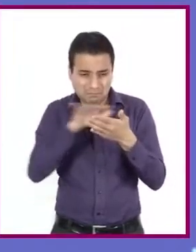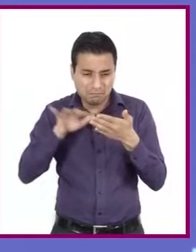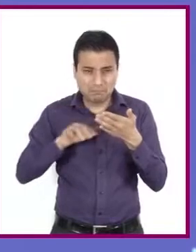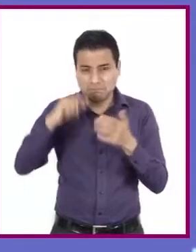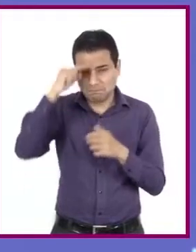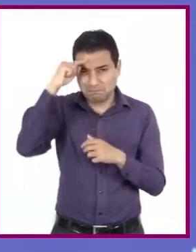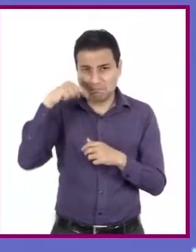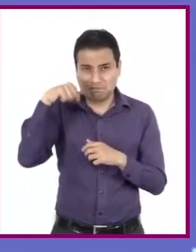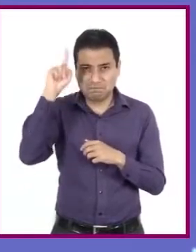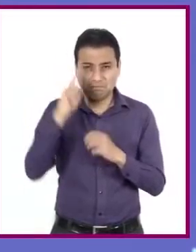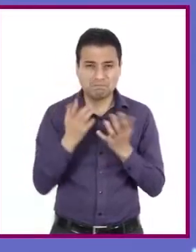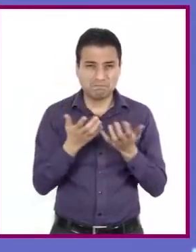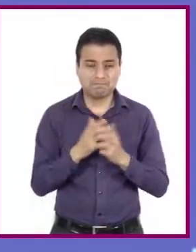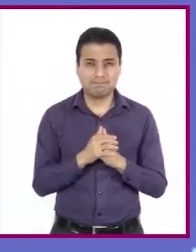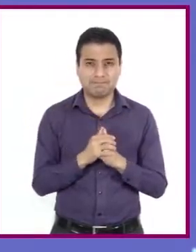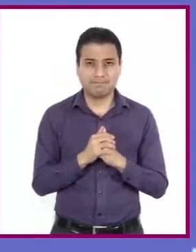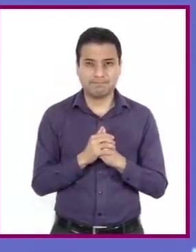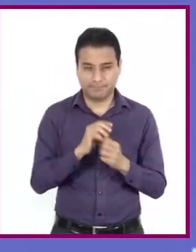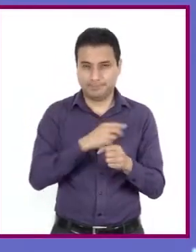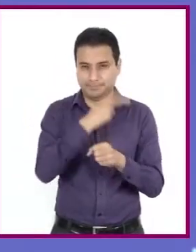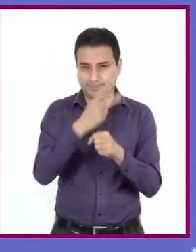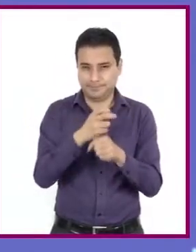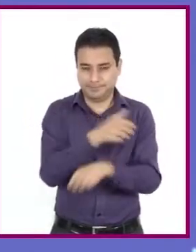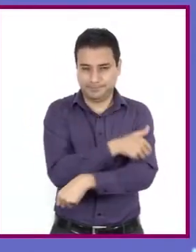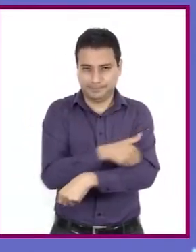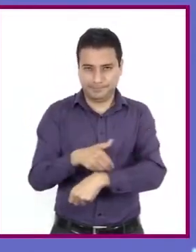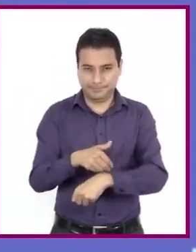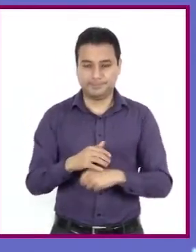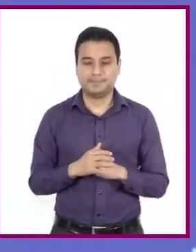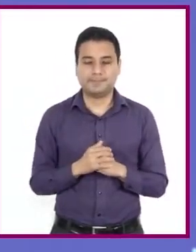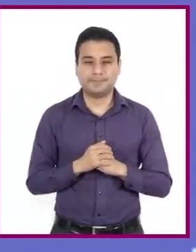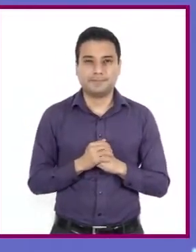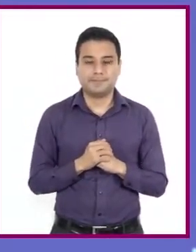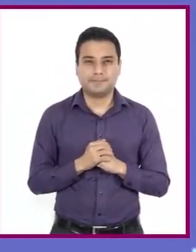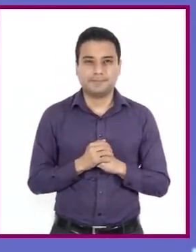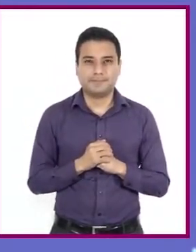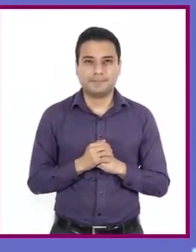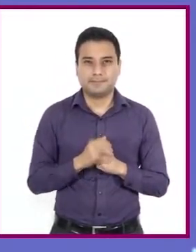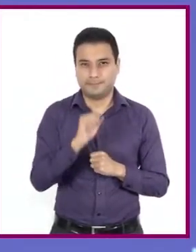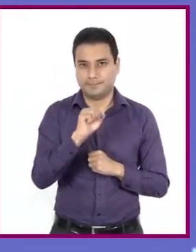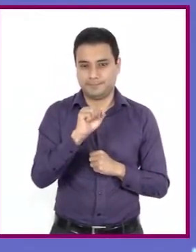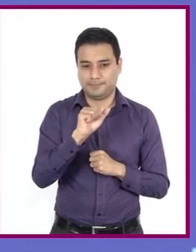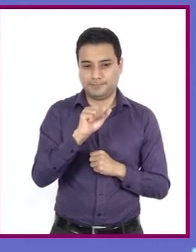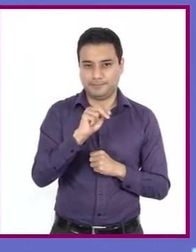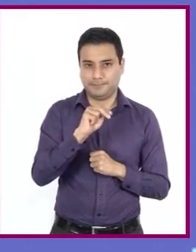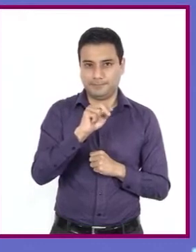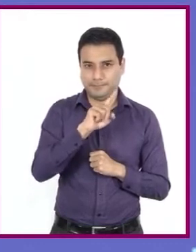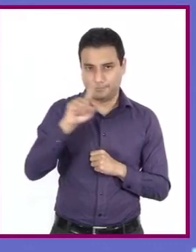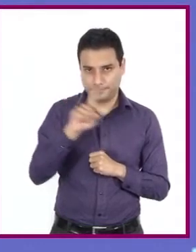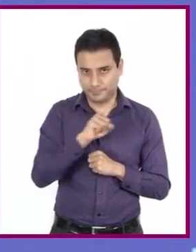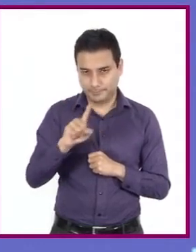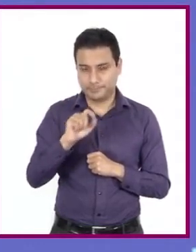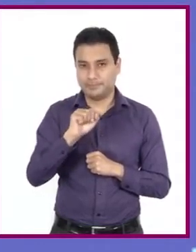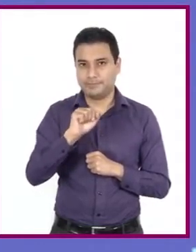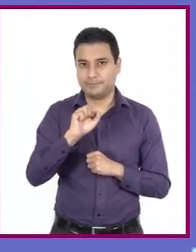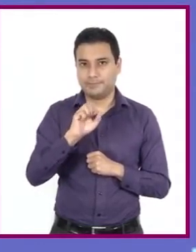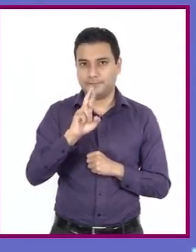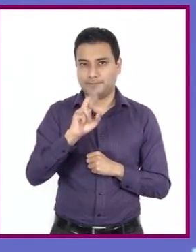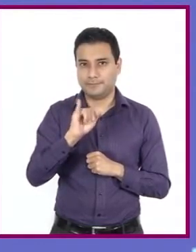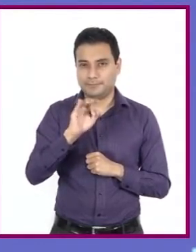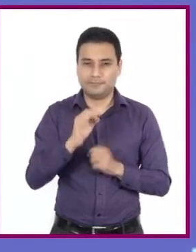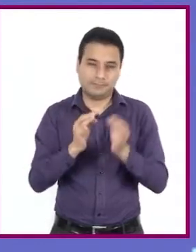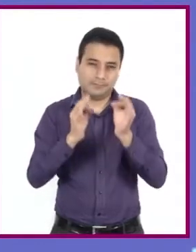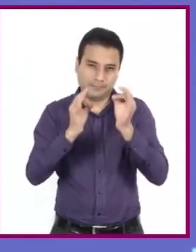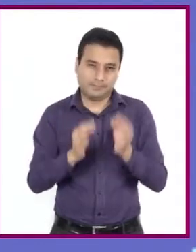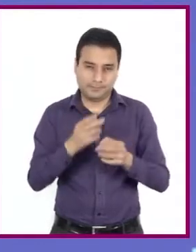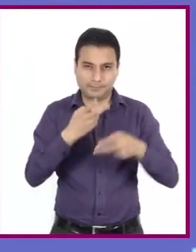tipografía. Segunda familia importante, la familia sans-serif o de fuentes egipcias. Los